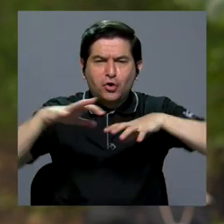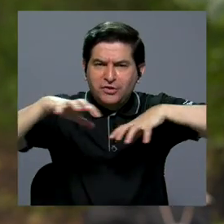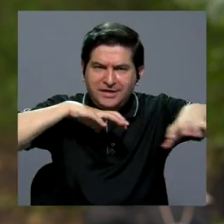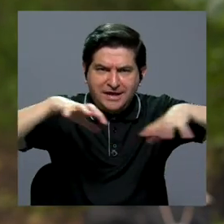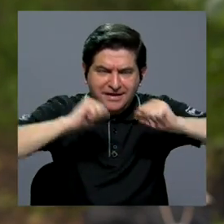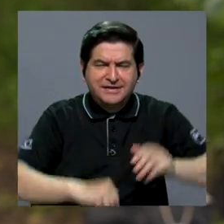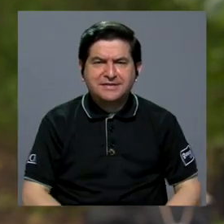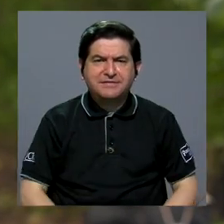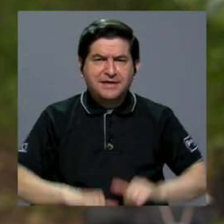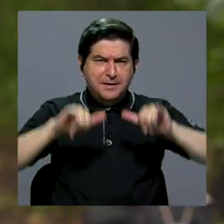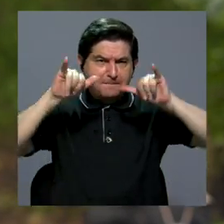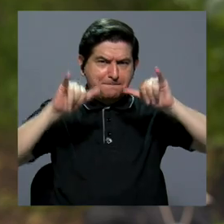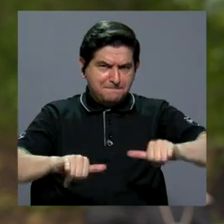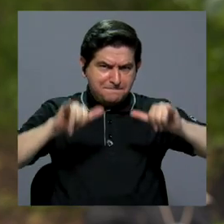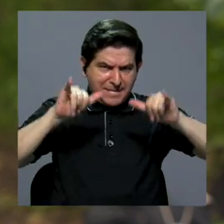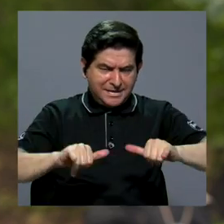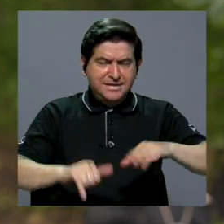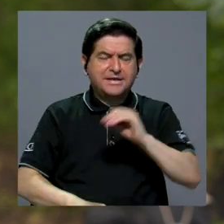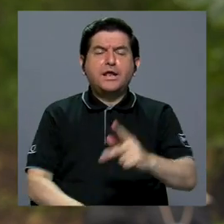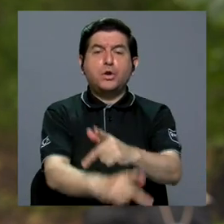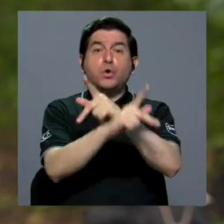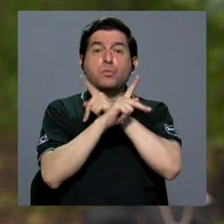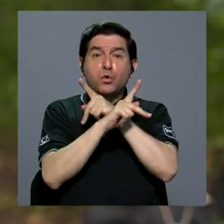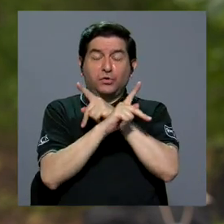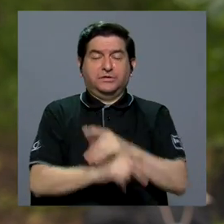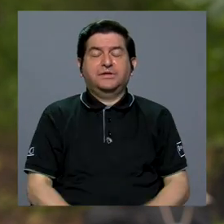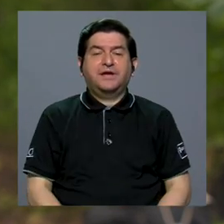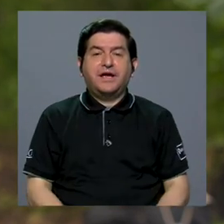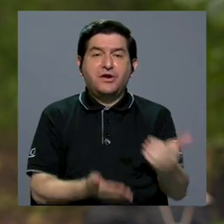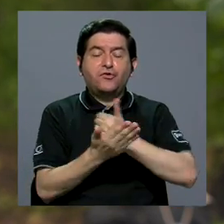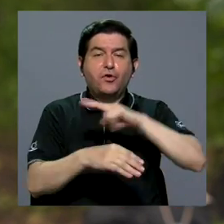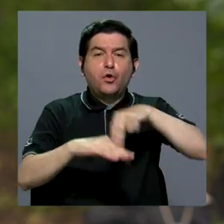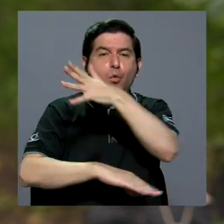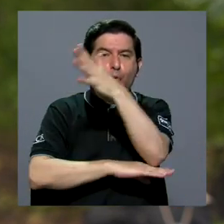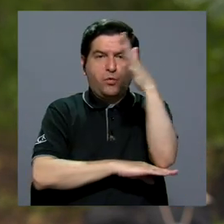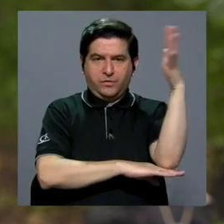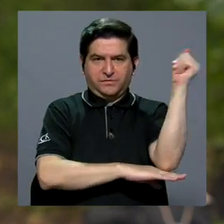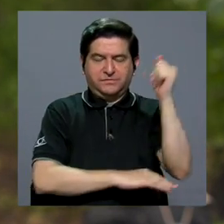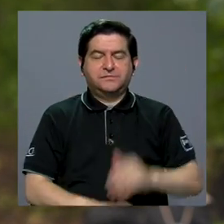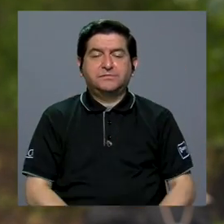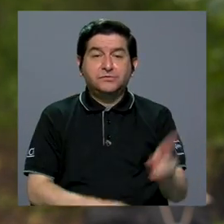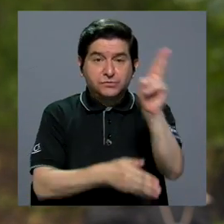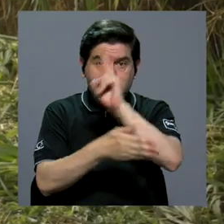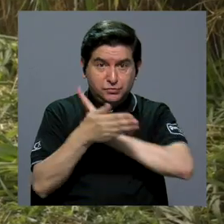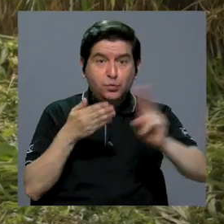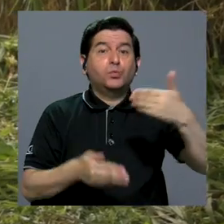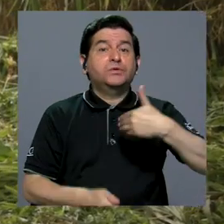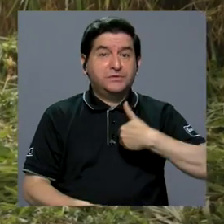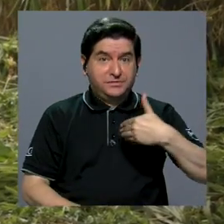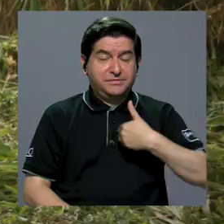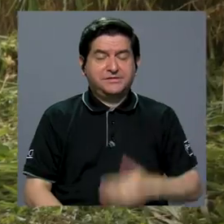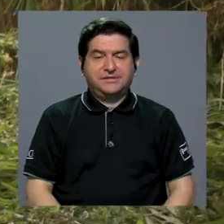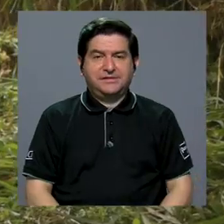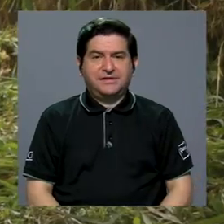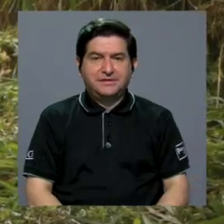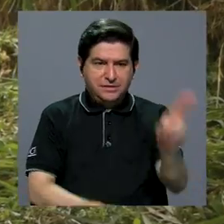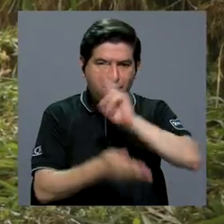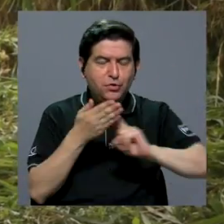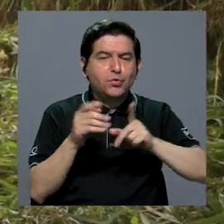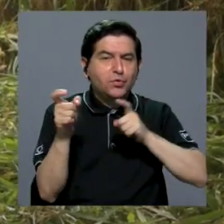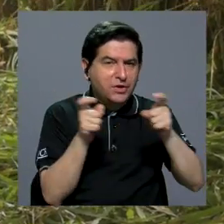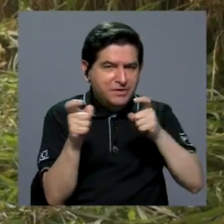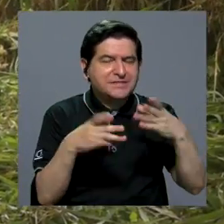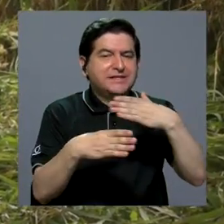de preservación y protección o conservación de los recursos naturales que la universidad tiene, ¿verdad? Que la universidad